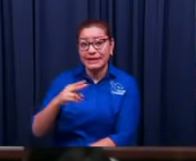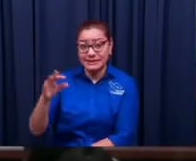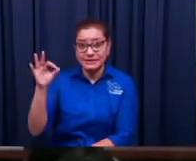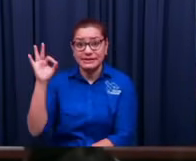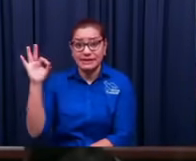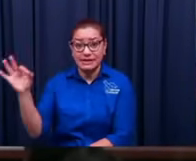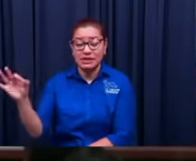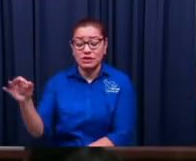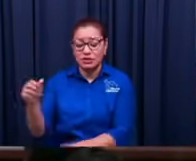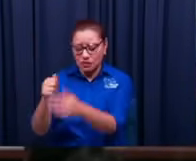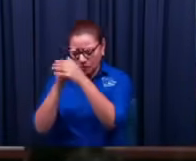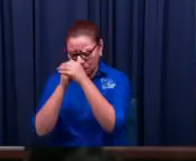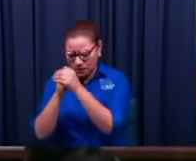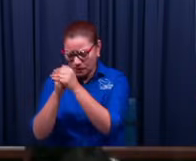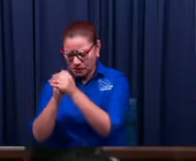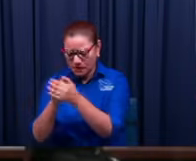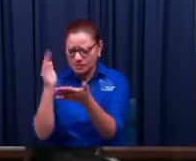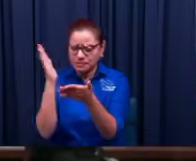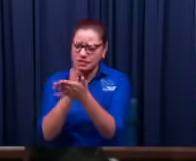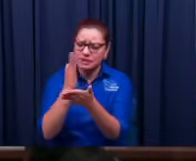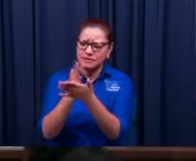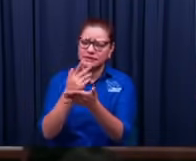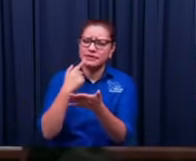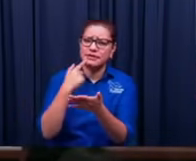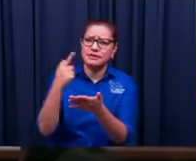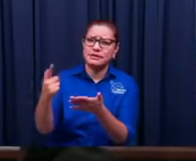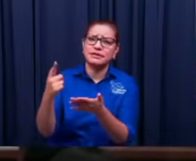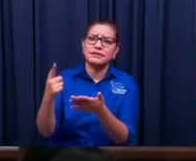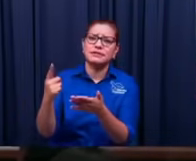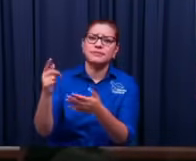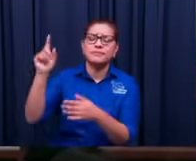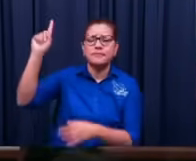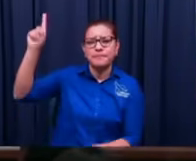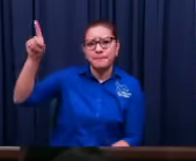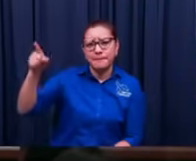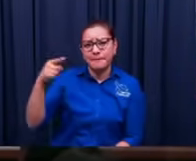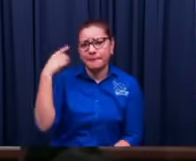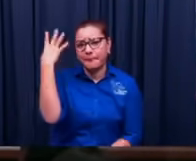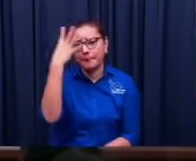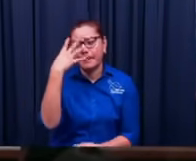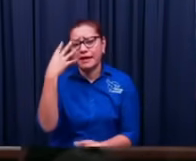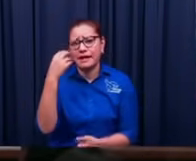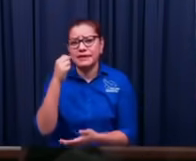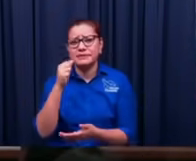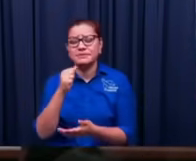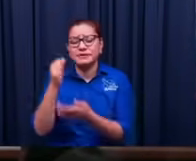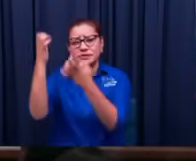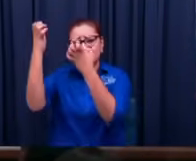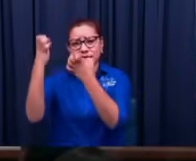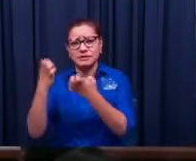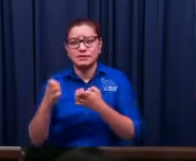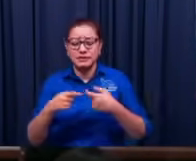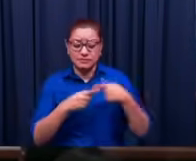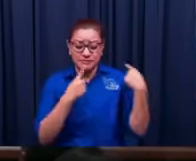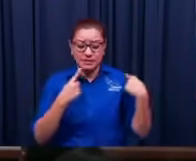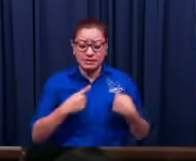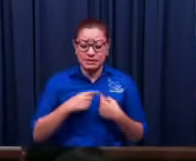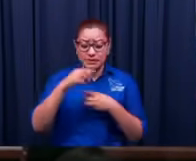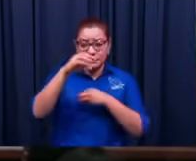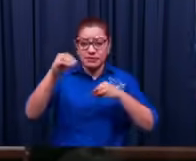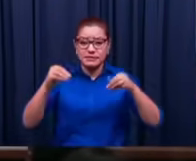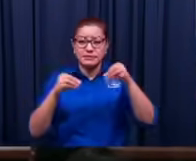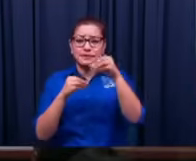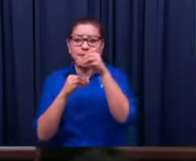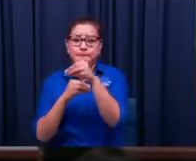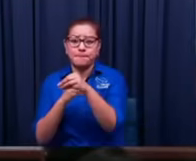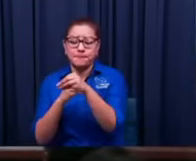el nombre de Jesús, tu palabra dice que tú vendrás, harás venir el espíritu de Elías, que él hará volver el corazón de